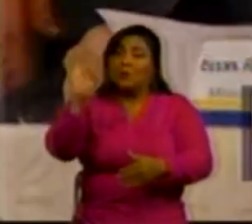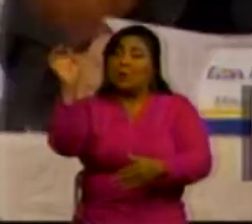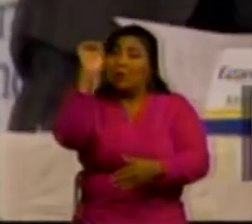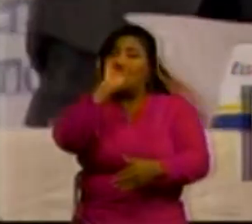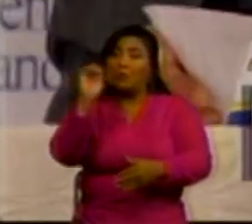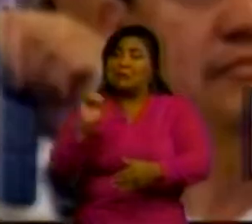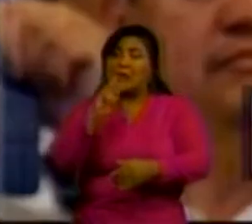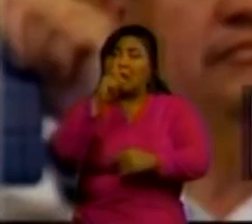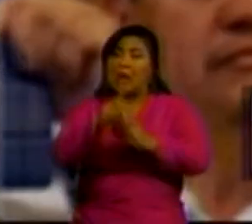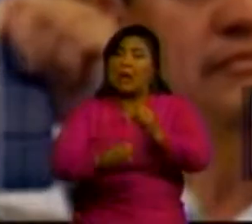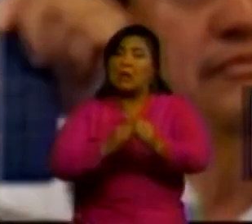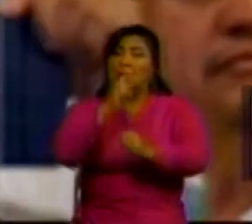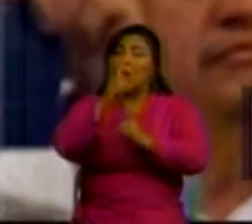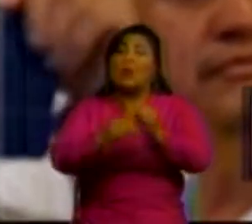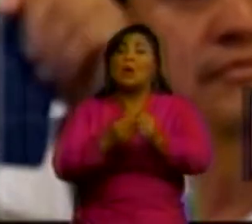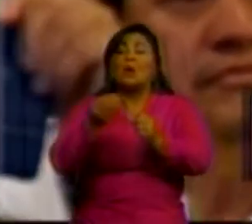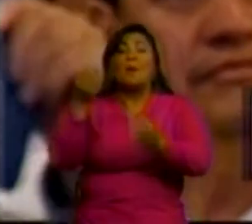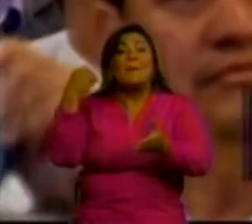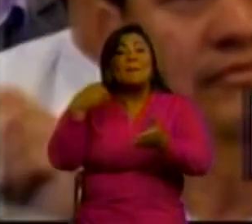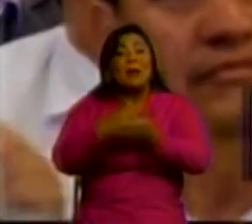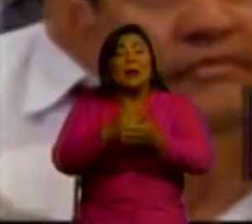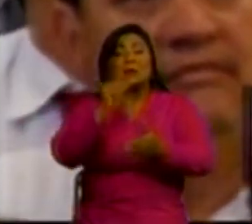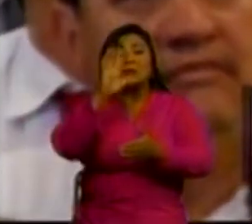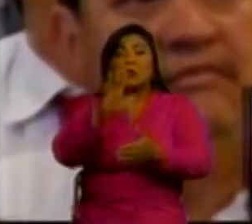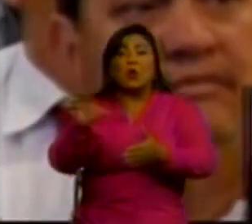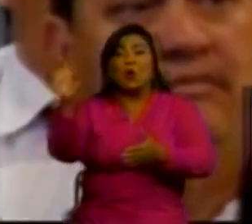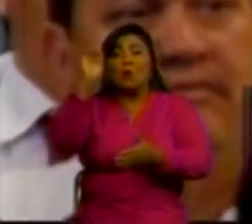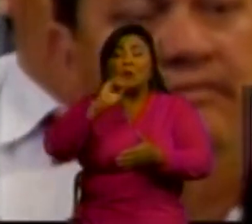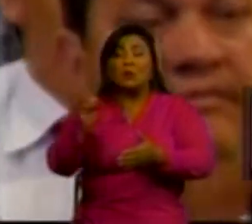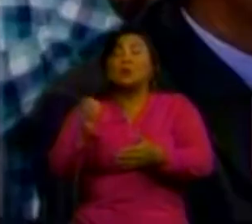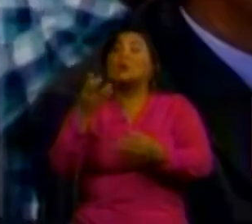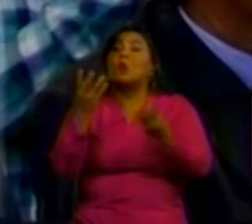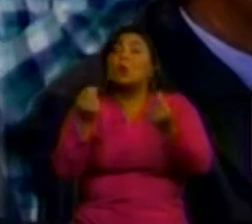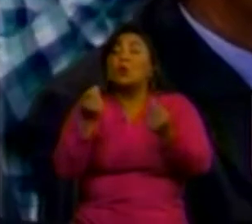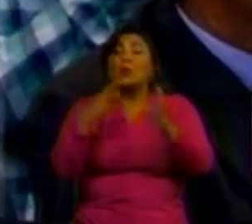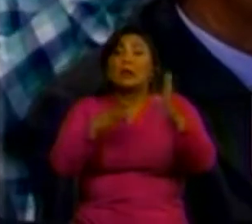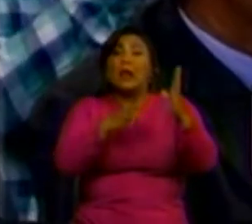4.99% anual, una entrada del 5% del valor de la casa